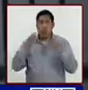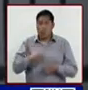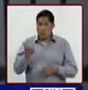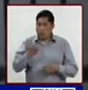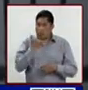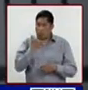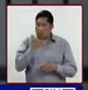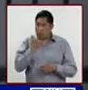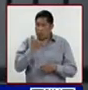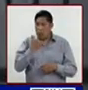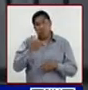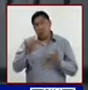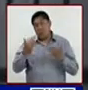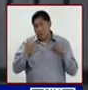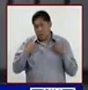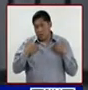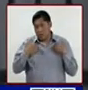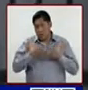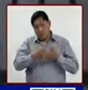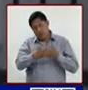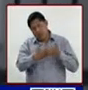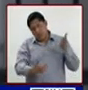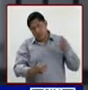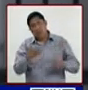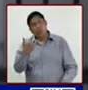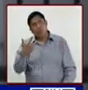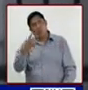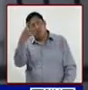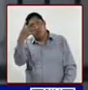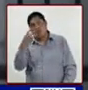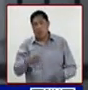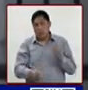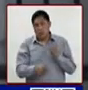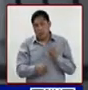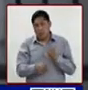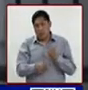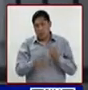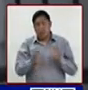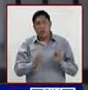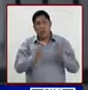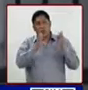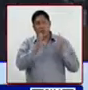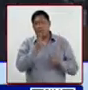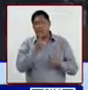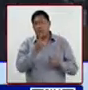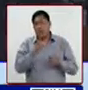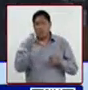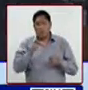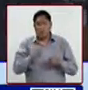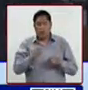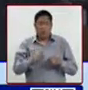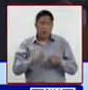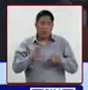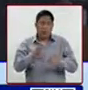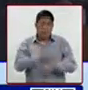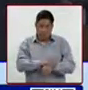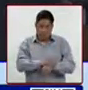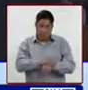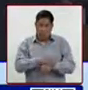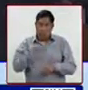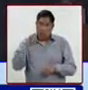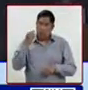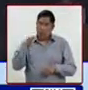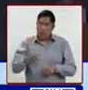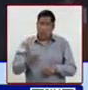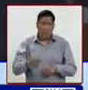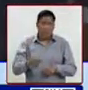todavía que restan. Por lo menos tenemos entendido que restan 3 o 4 dirigentes más de Adepcoca, a los cuales se les debe ejecutar la orden de